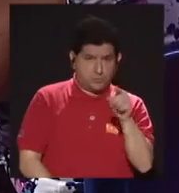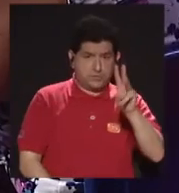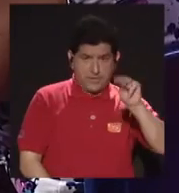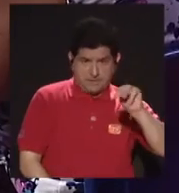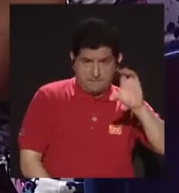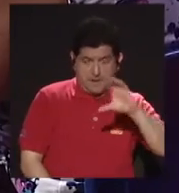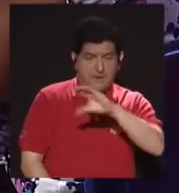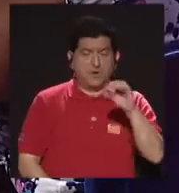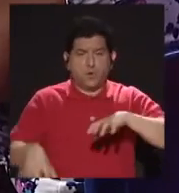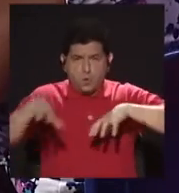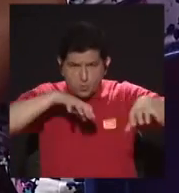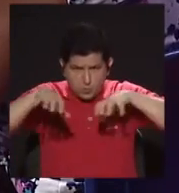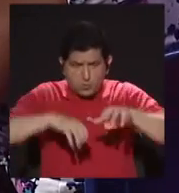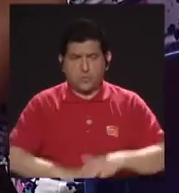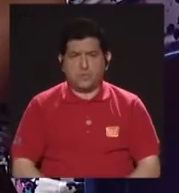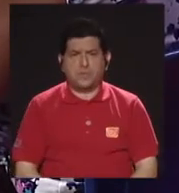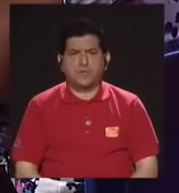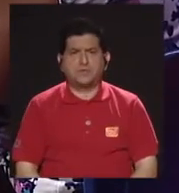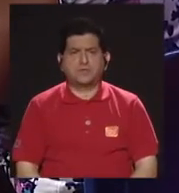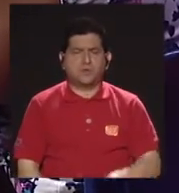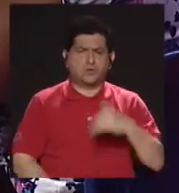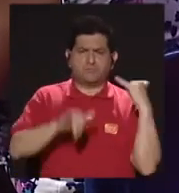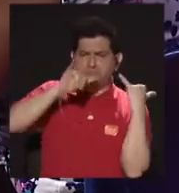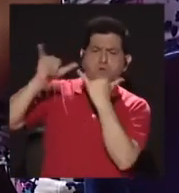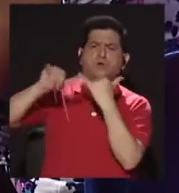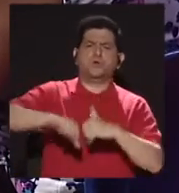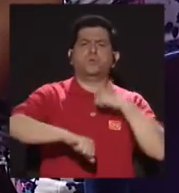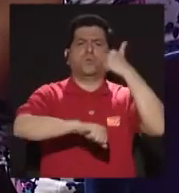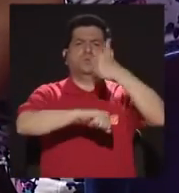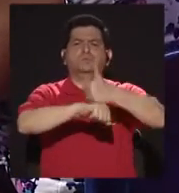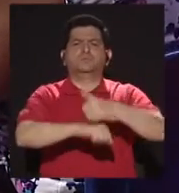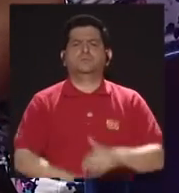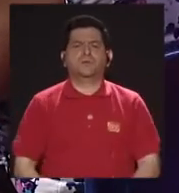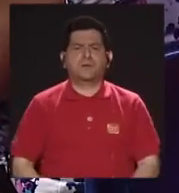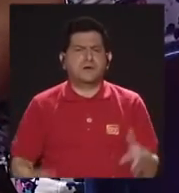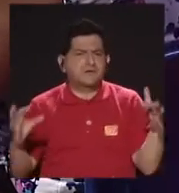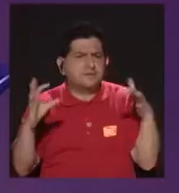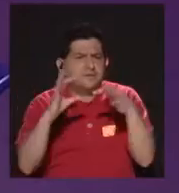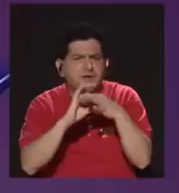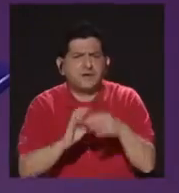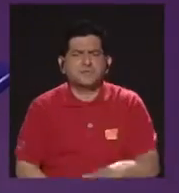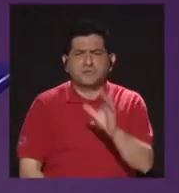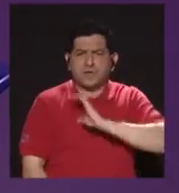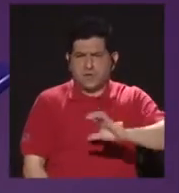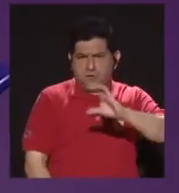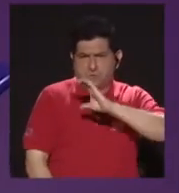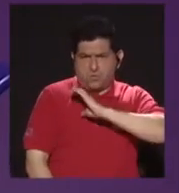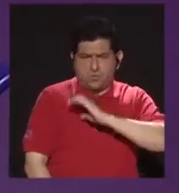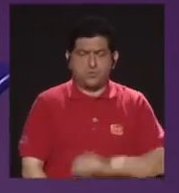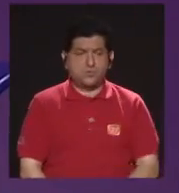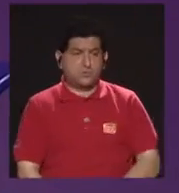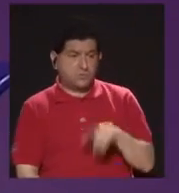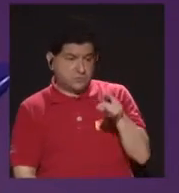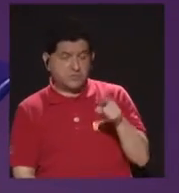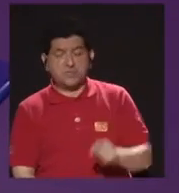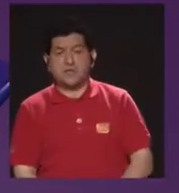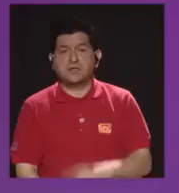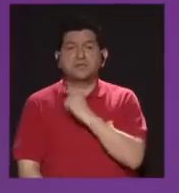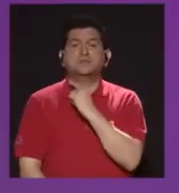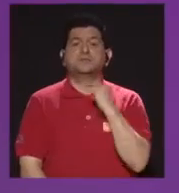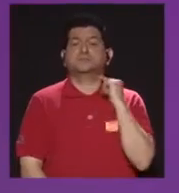e hizo una denuncia sobre los comportamientos o conductas de este sacerdote